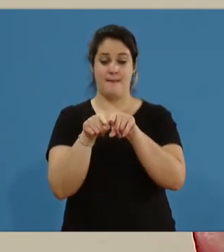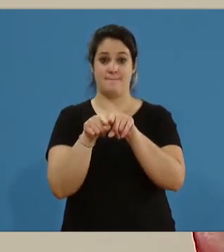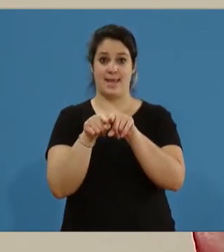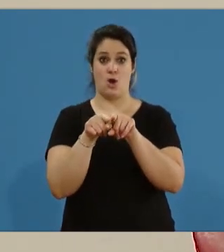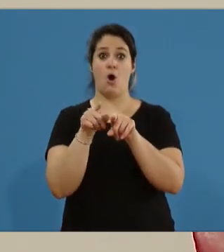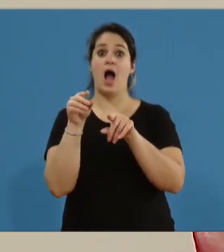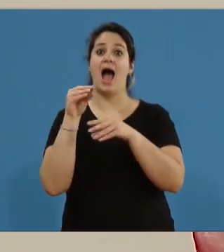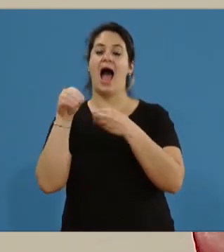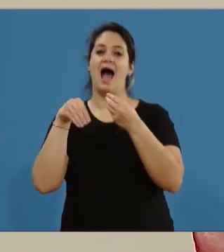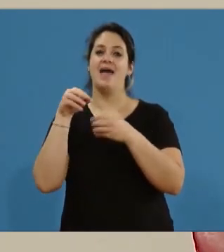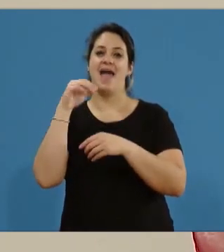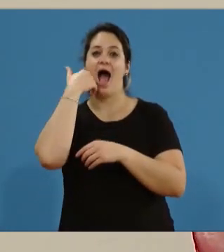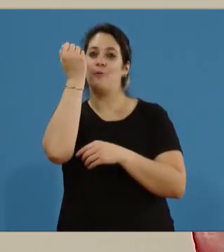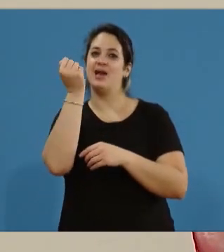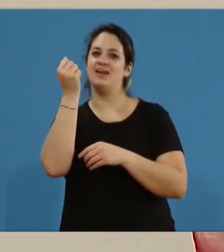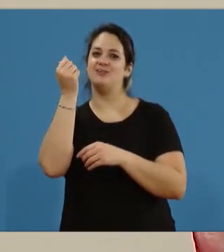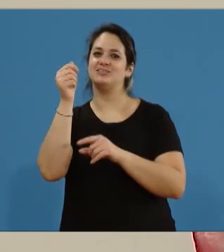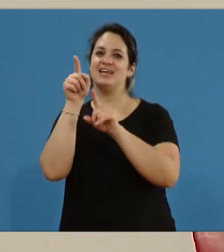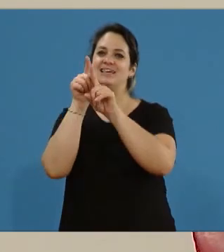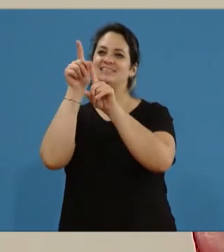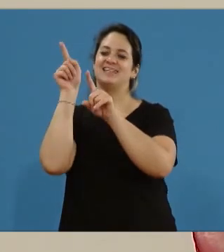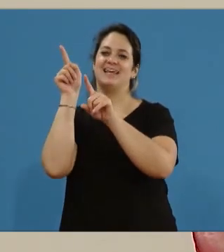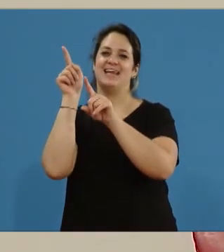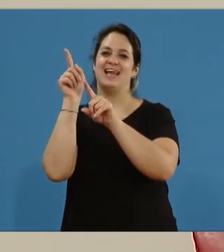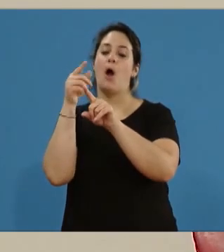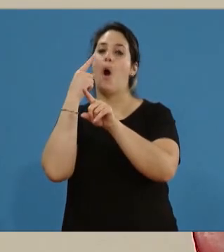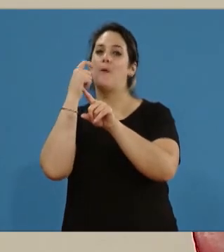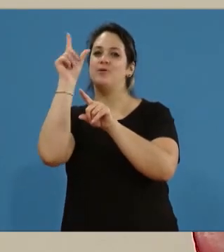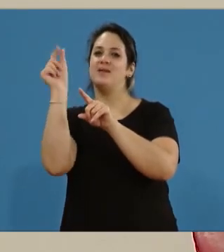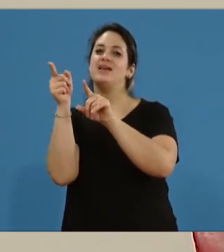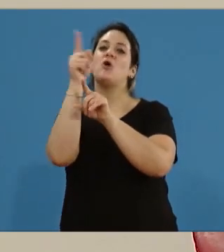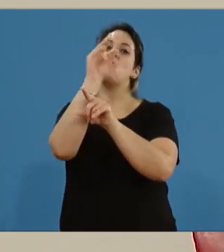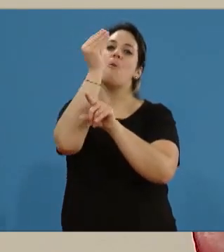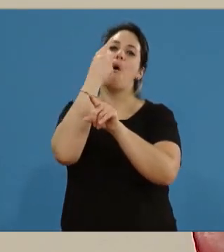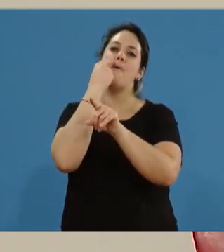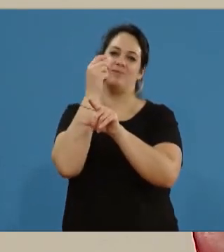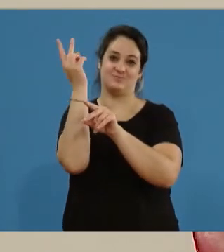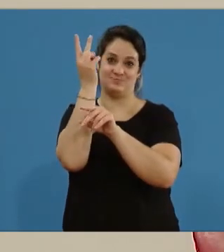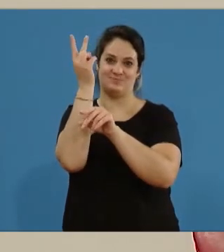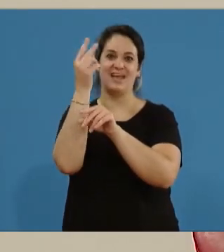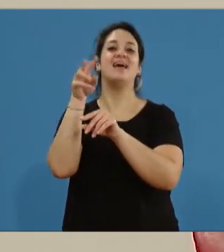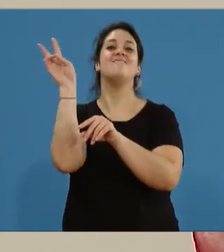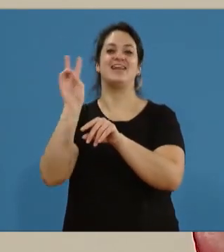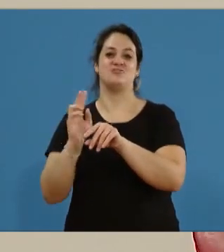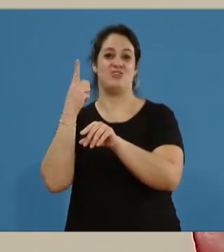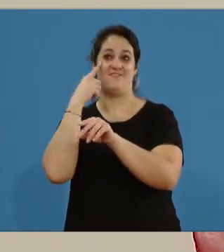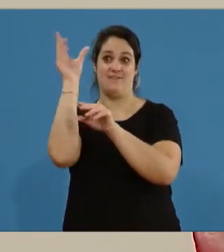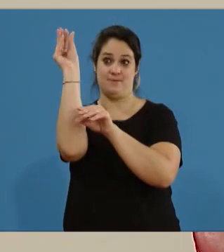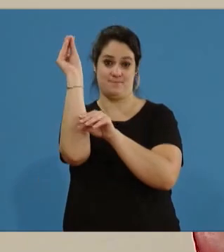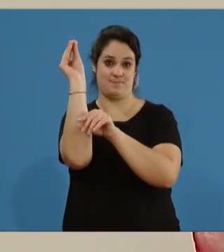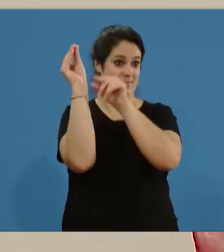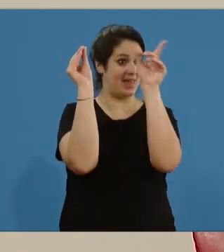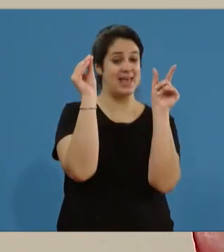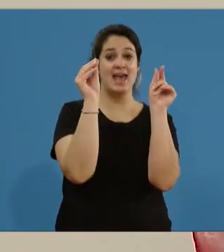abuelos maternos son una señora danesa casada con un señor brasilero. Ellos viven en Venezuela.